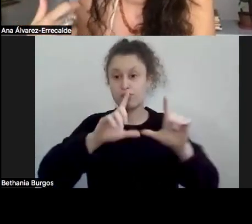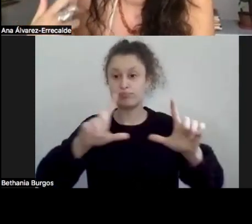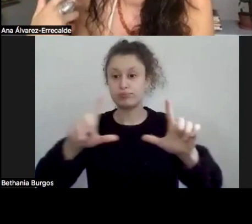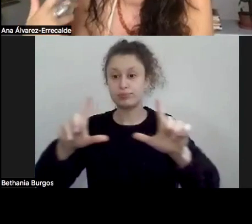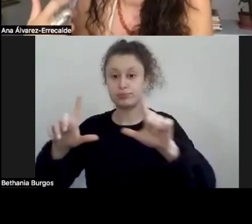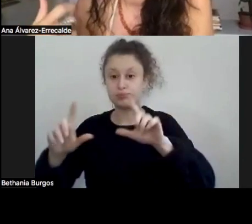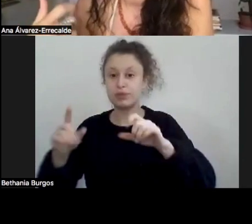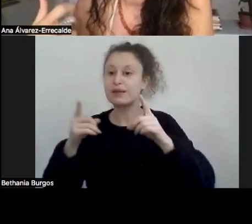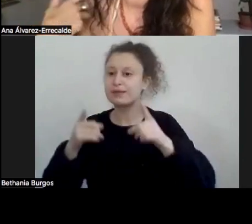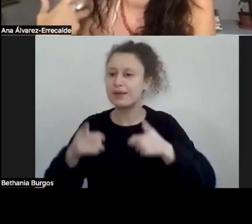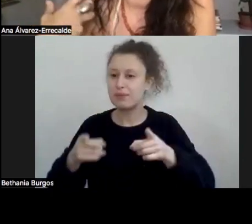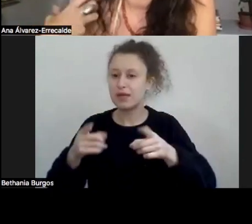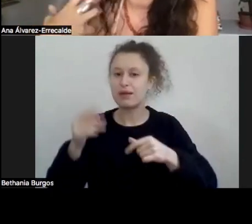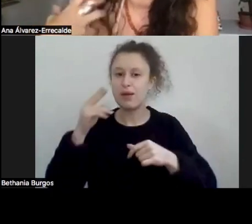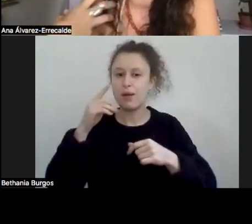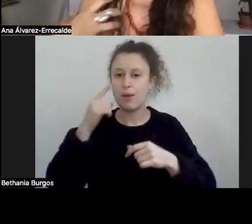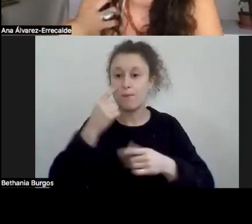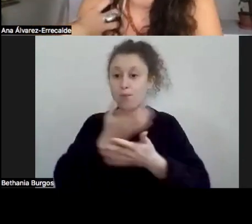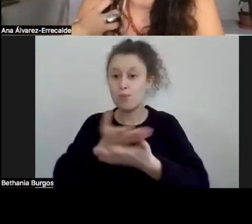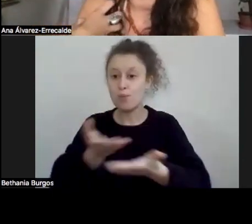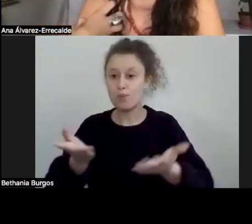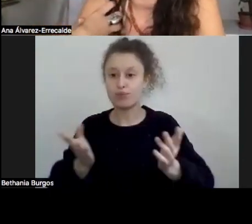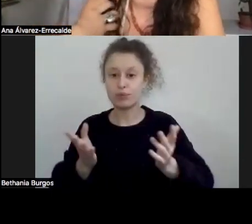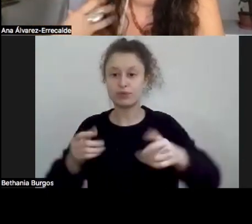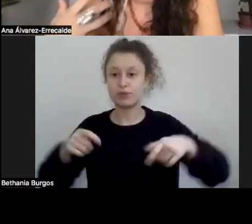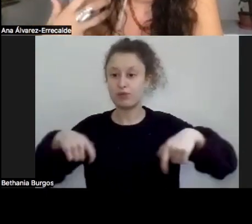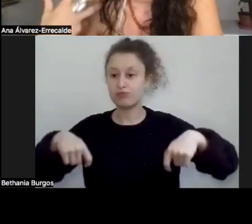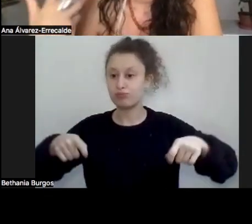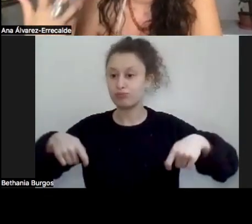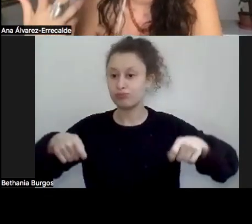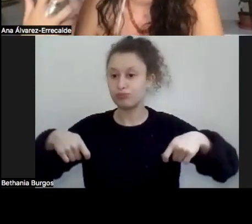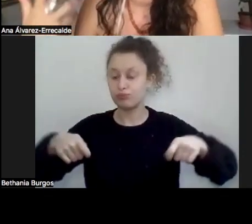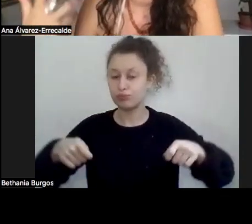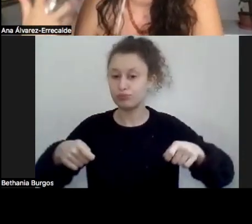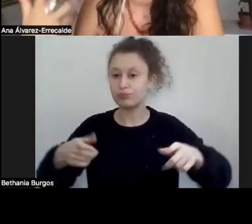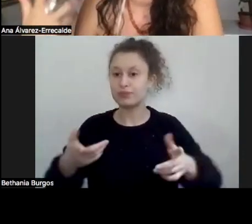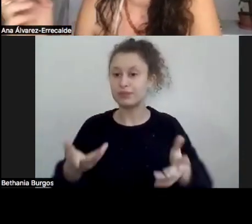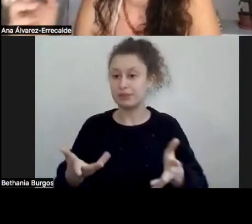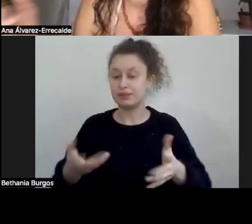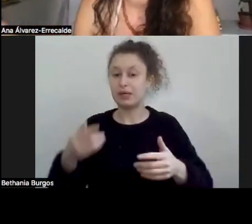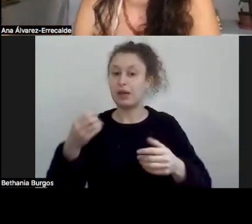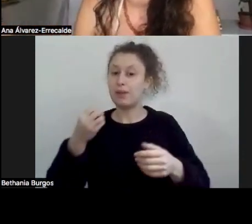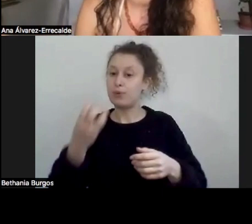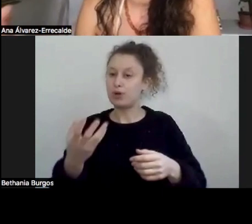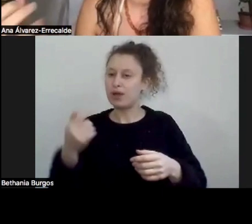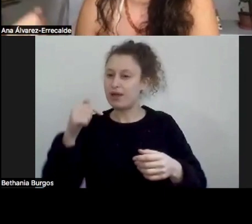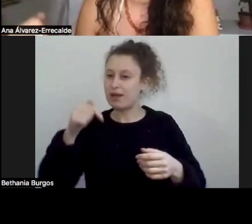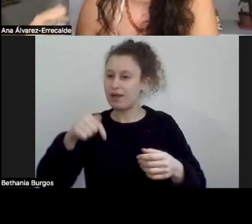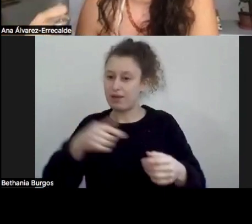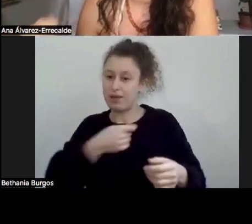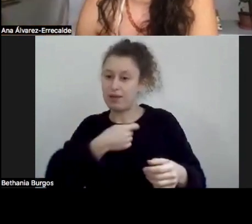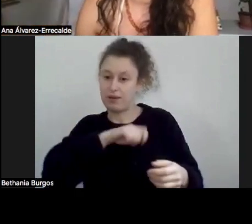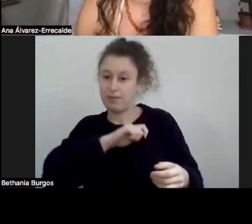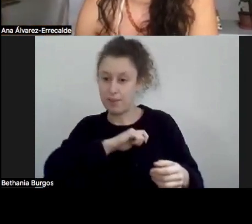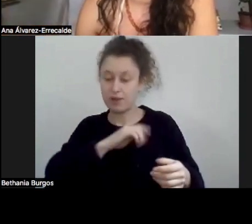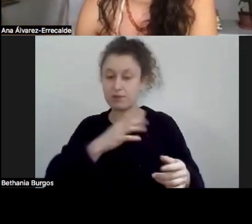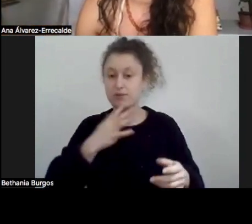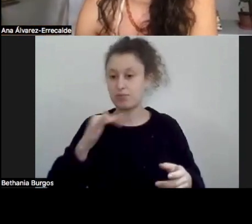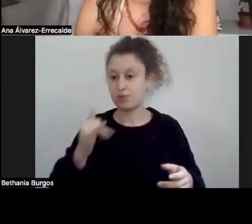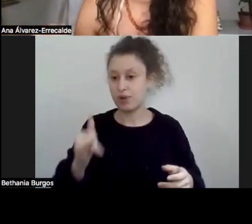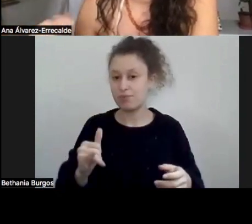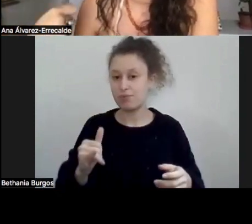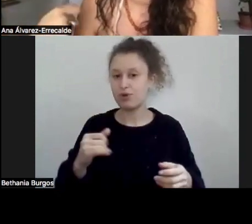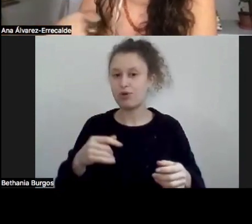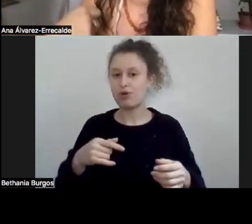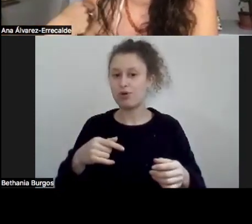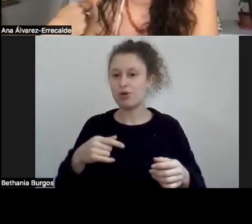ruedas, porque normalmente la seguridad social, al menos aquí en España, la silla que otorga por protocolo es una silla súper